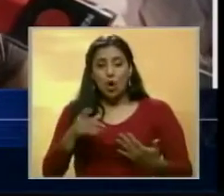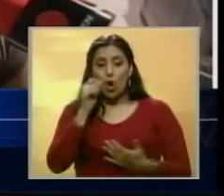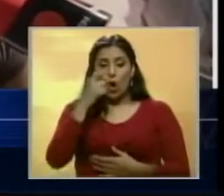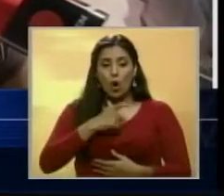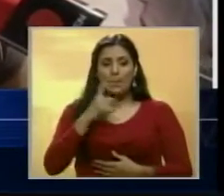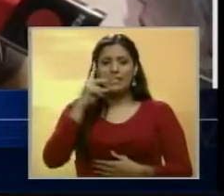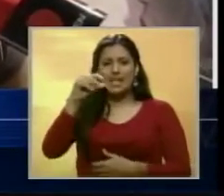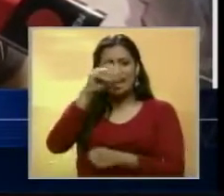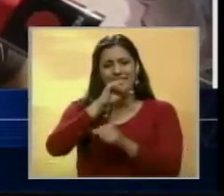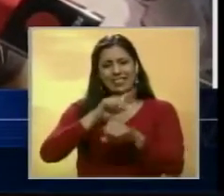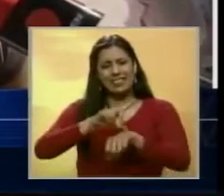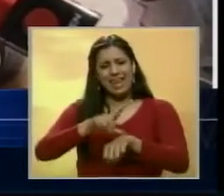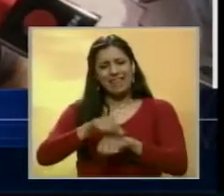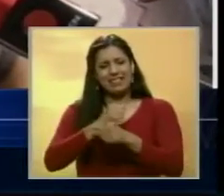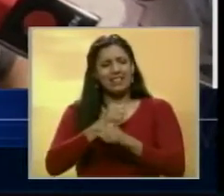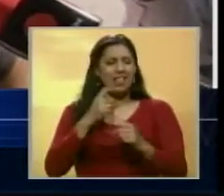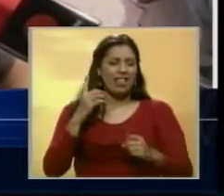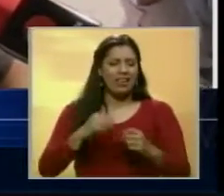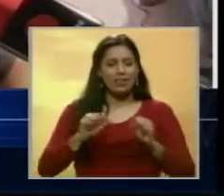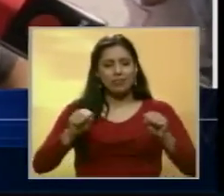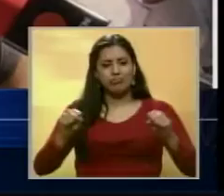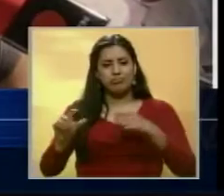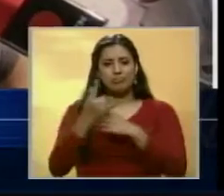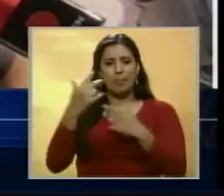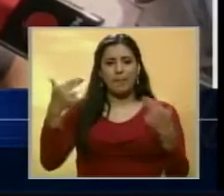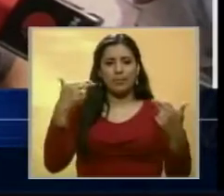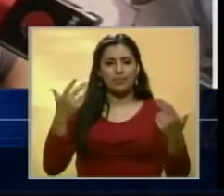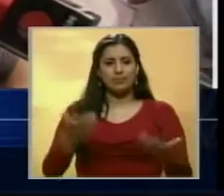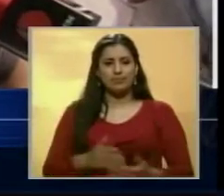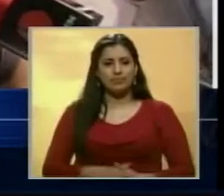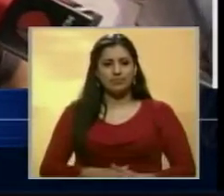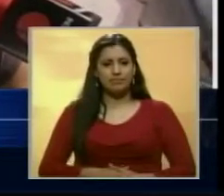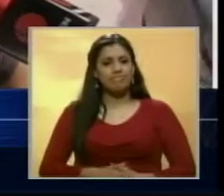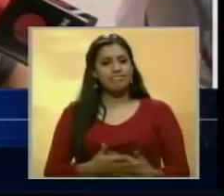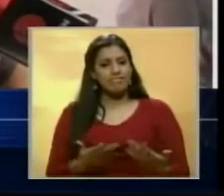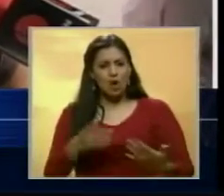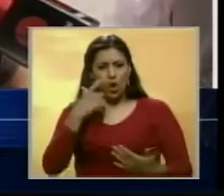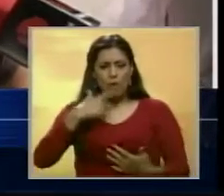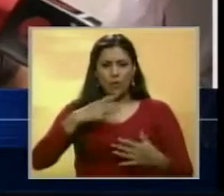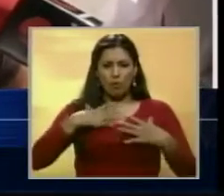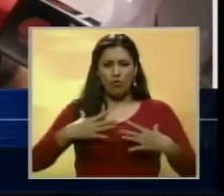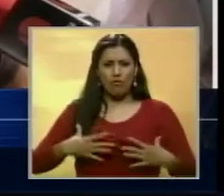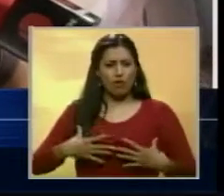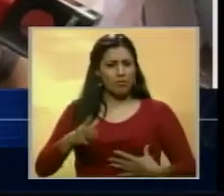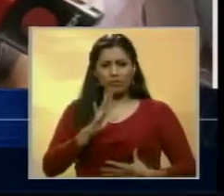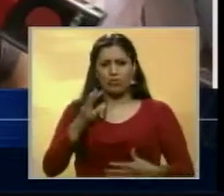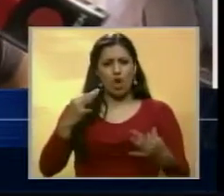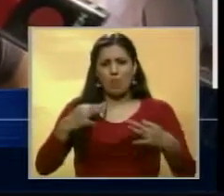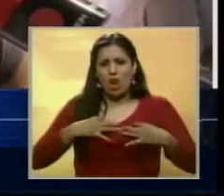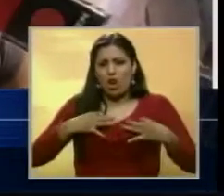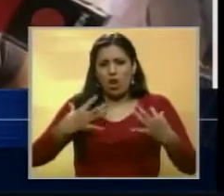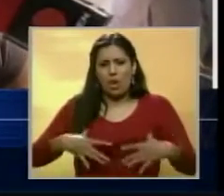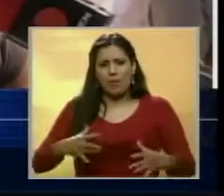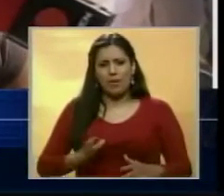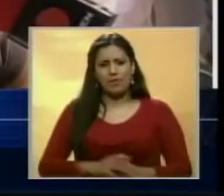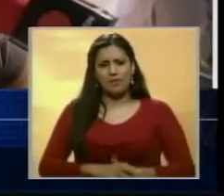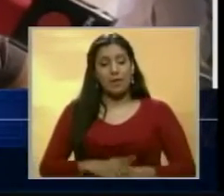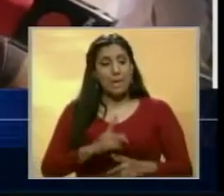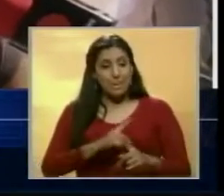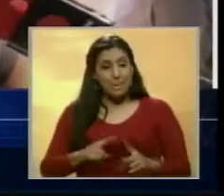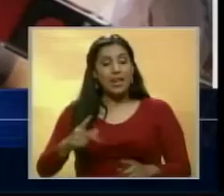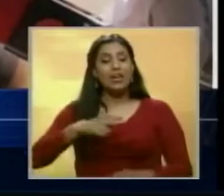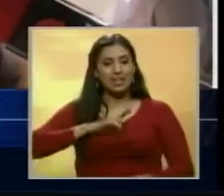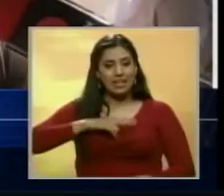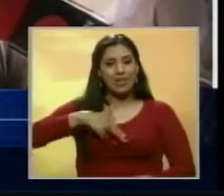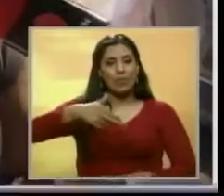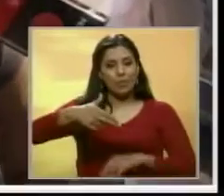salió tarde y bueno, pasó lo que pasó. ¿Él estaba informado al momento de los hechos? No, no están informados al momento de los hechos, pero sí portaba